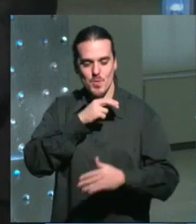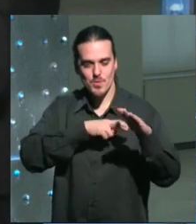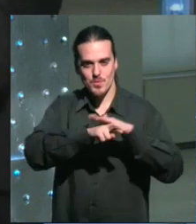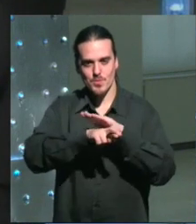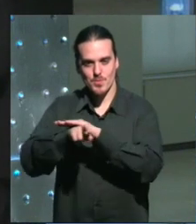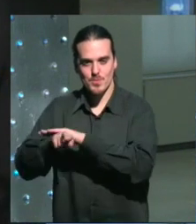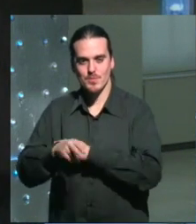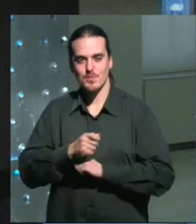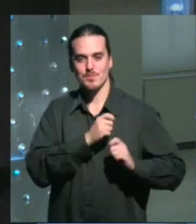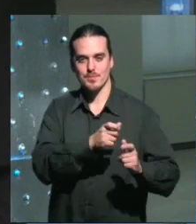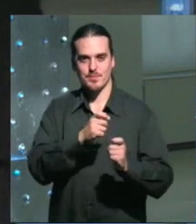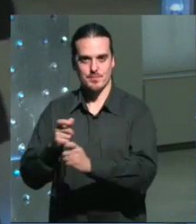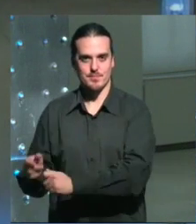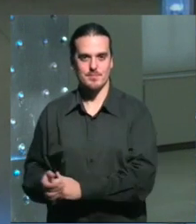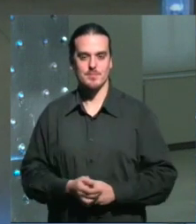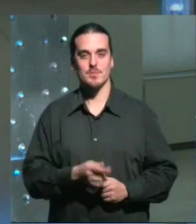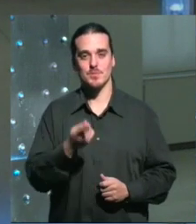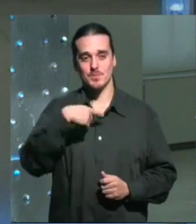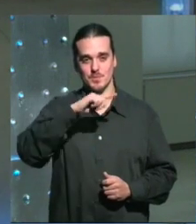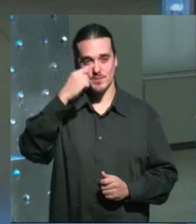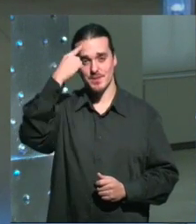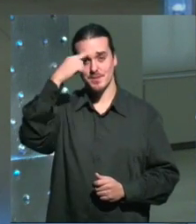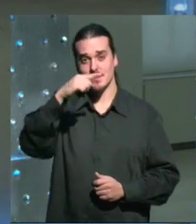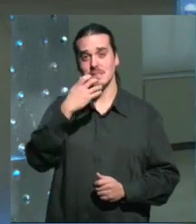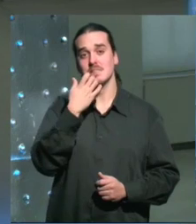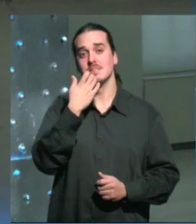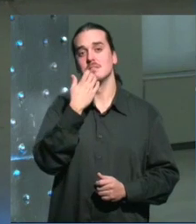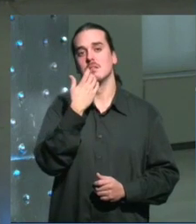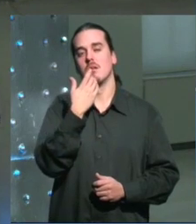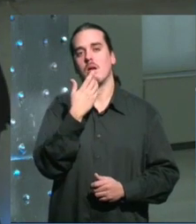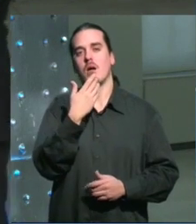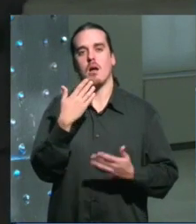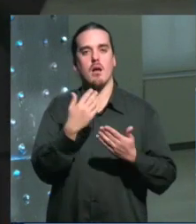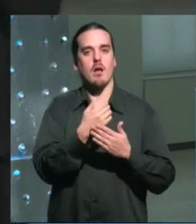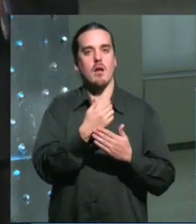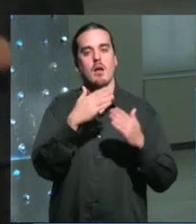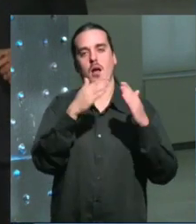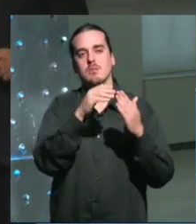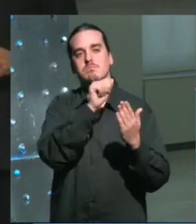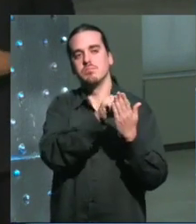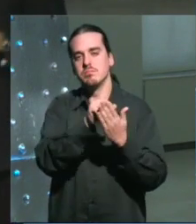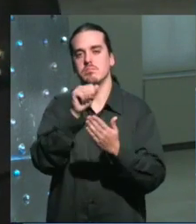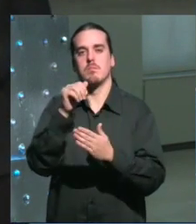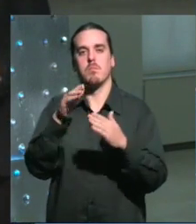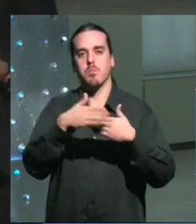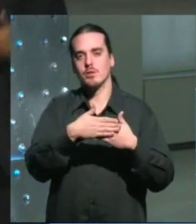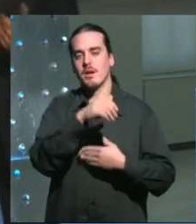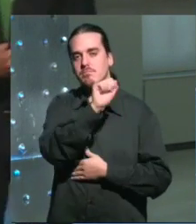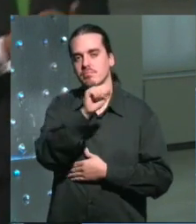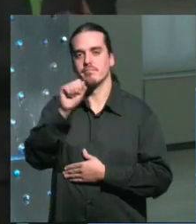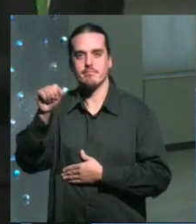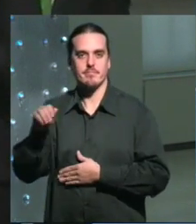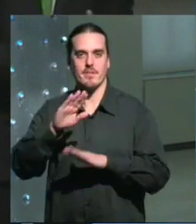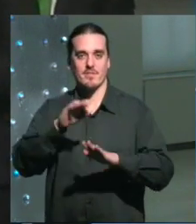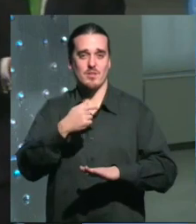explico. Sabíamos específicamente que tocar de puerta en puerta era la forma más efectiva de conseguir un voto. El que alguien fuese y le contase a